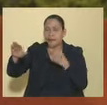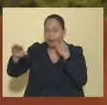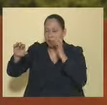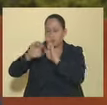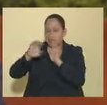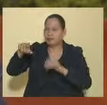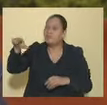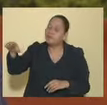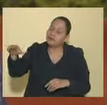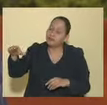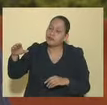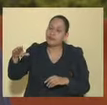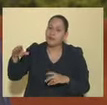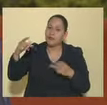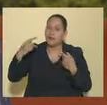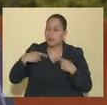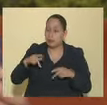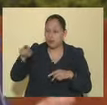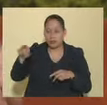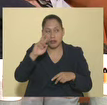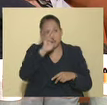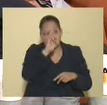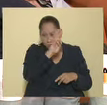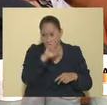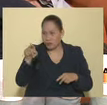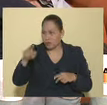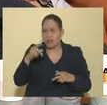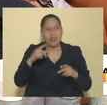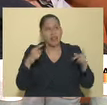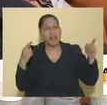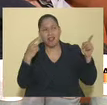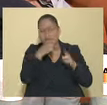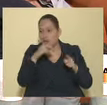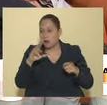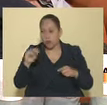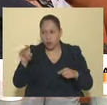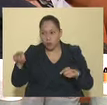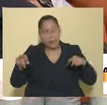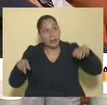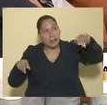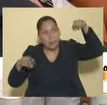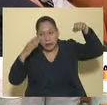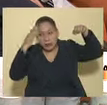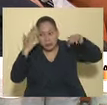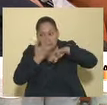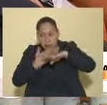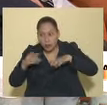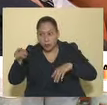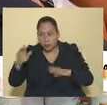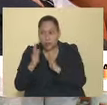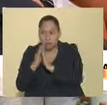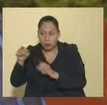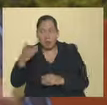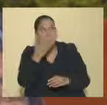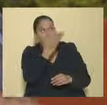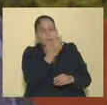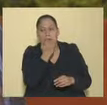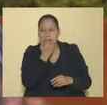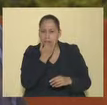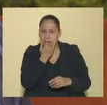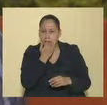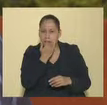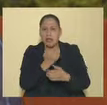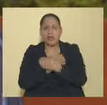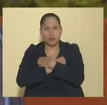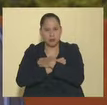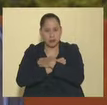ejemplo, a la gente se le trata con respeto, no le hables así porque es una persona mayor, pídele una disculpa. ¿Por qué se llama